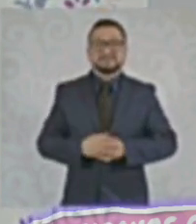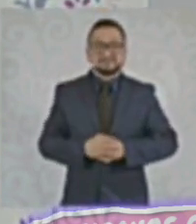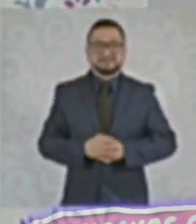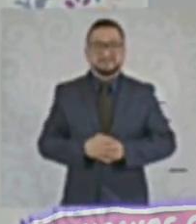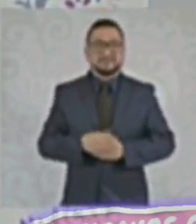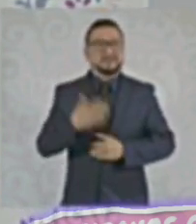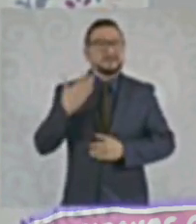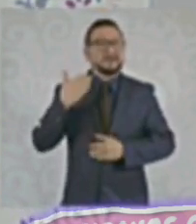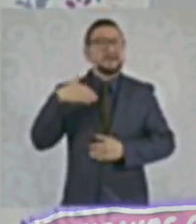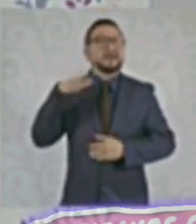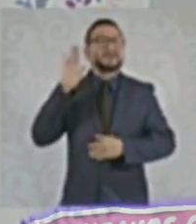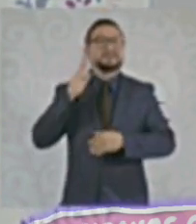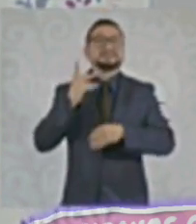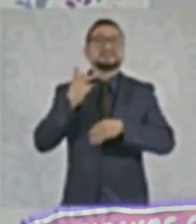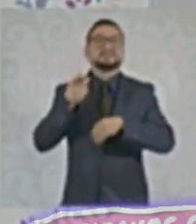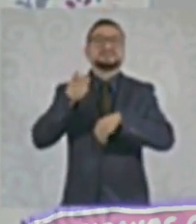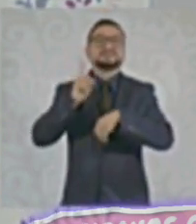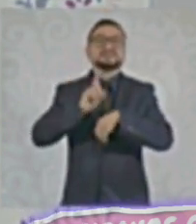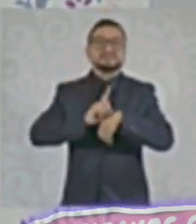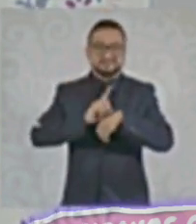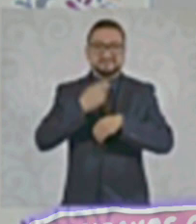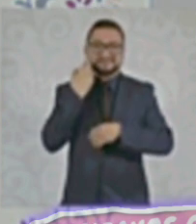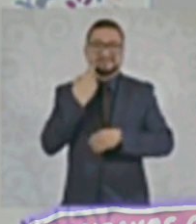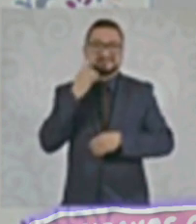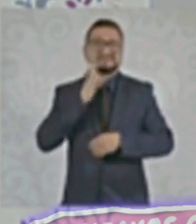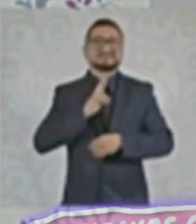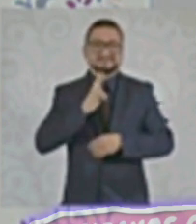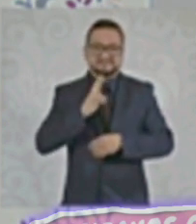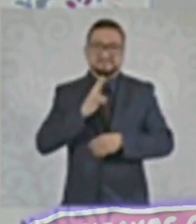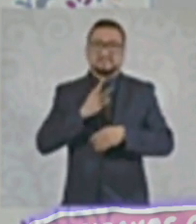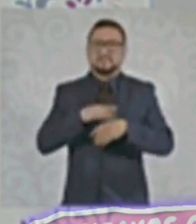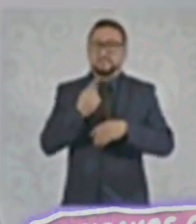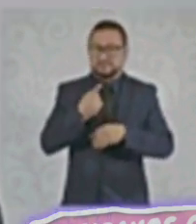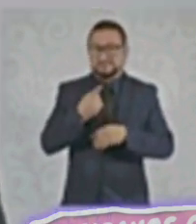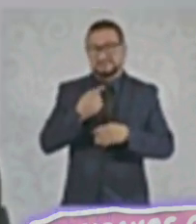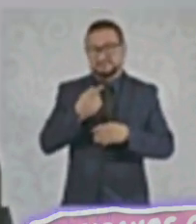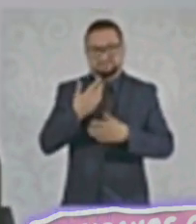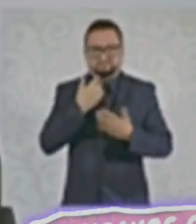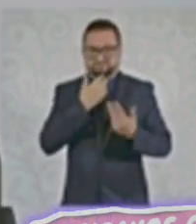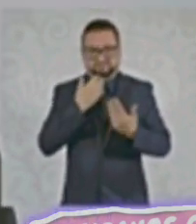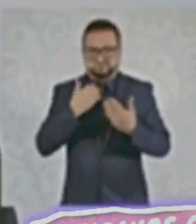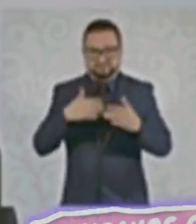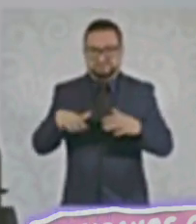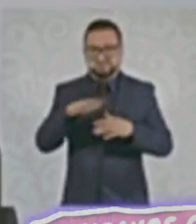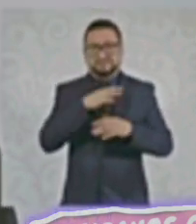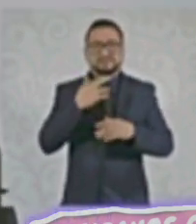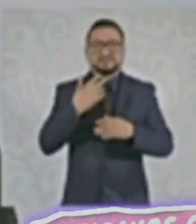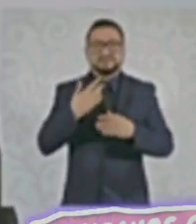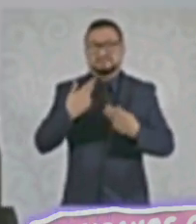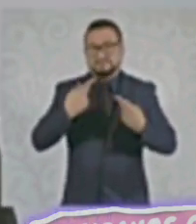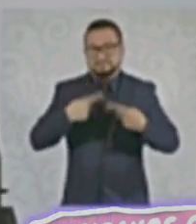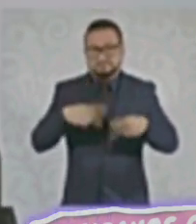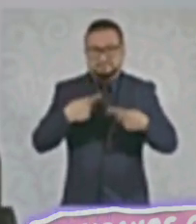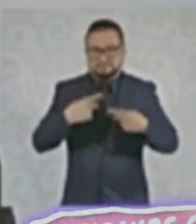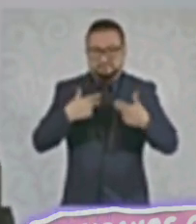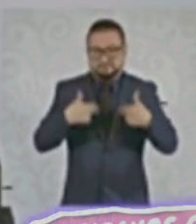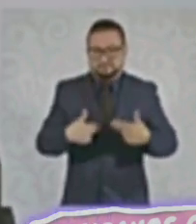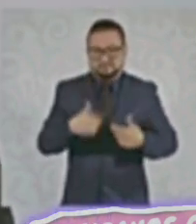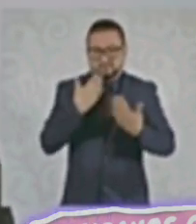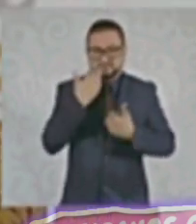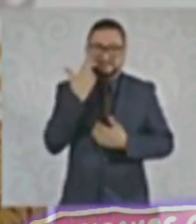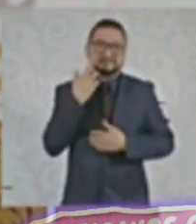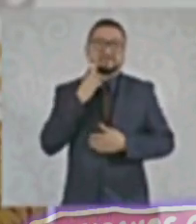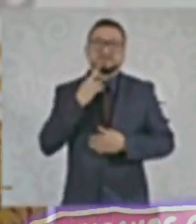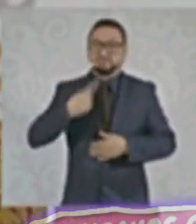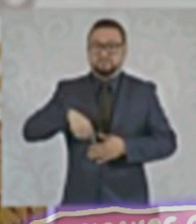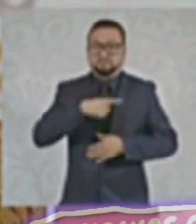antes le llamaban el Día de la Raza, que no tiene nada que ver con razas, porque las razas no existen en los seres humanos. Somos una